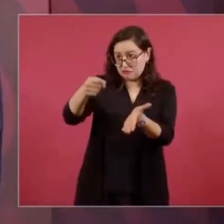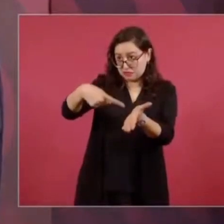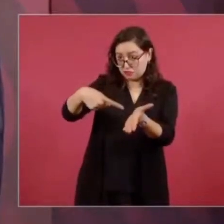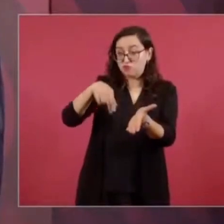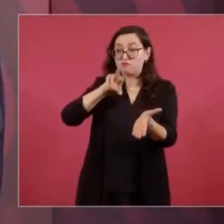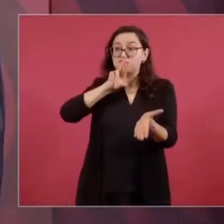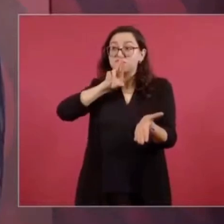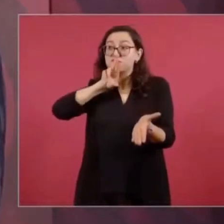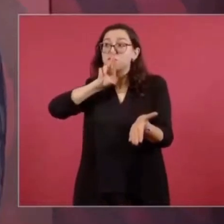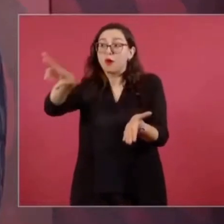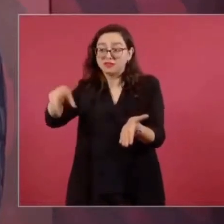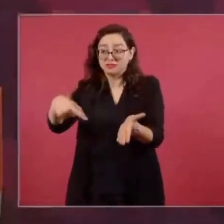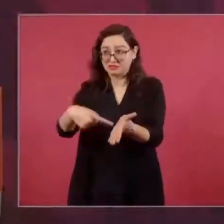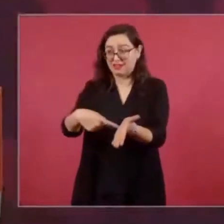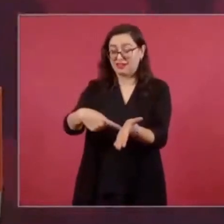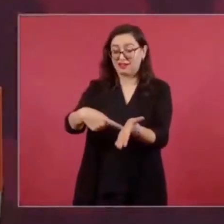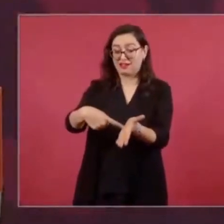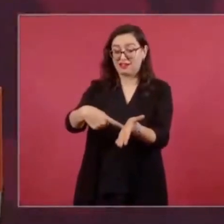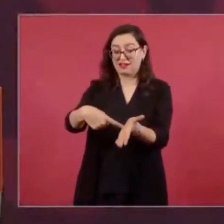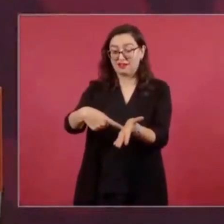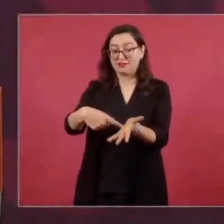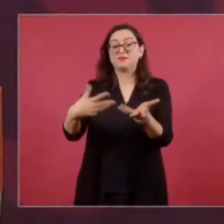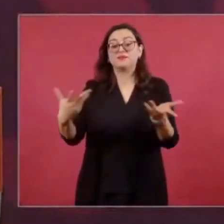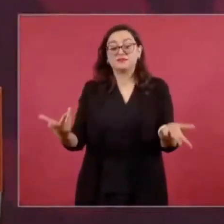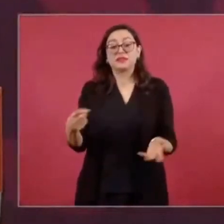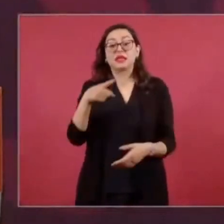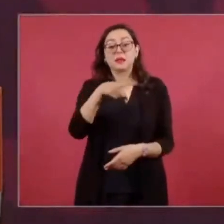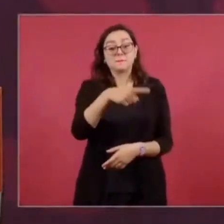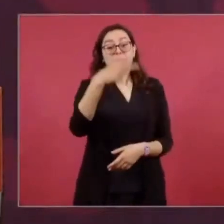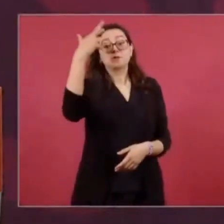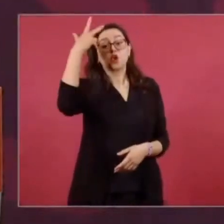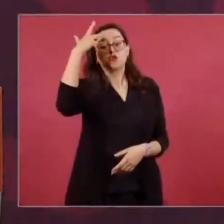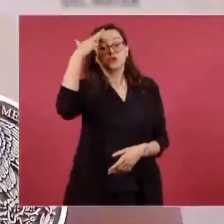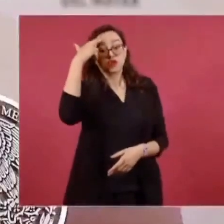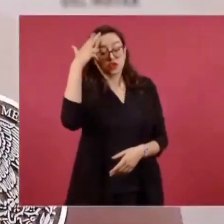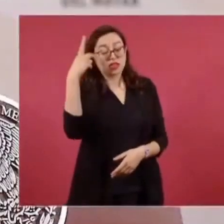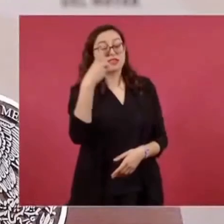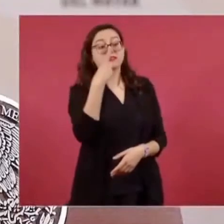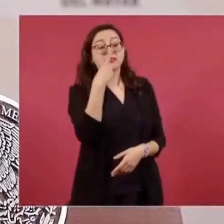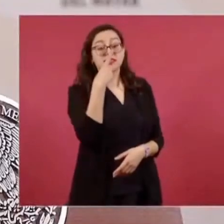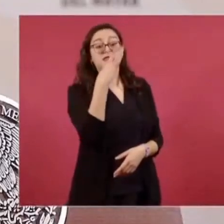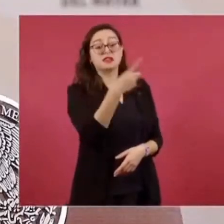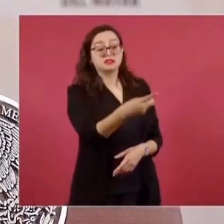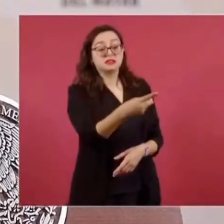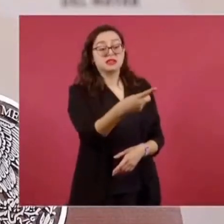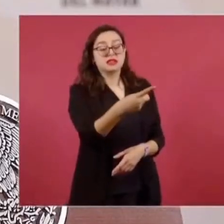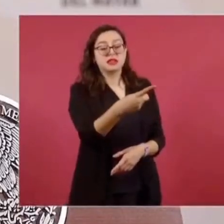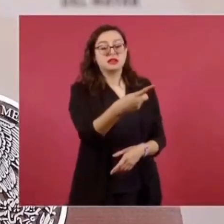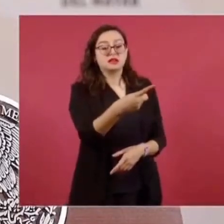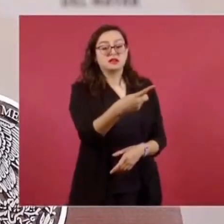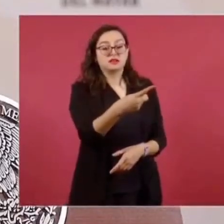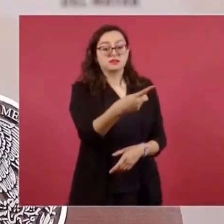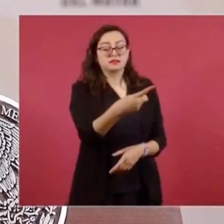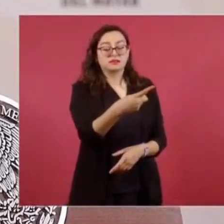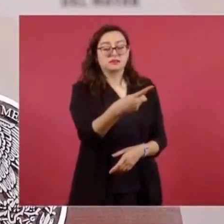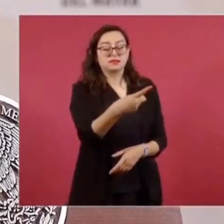en la cual se quejaba ante Díaz de que en su ausencia, que